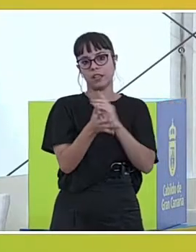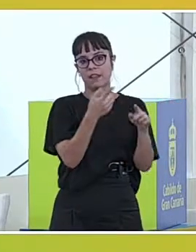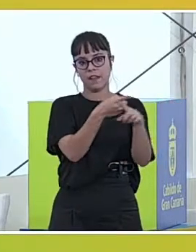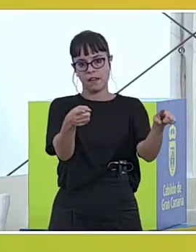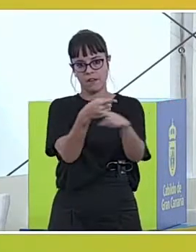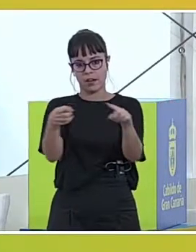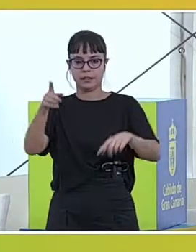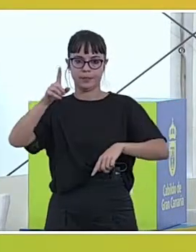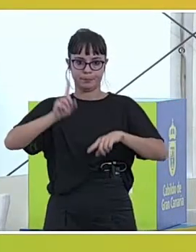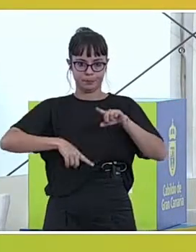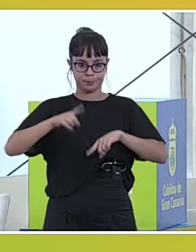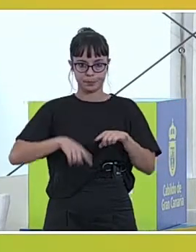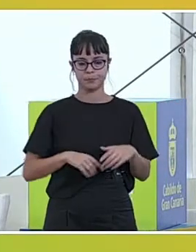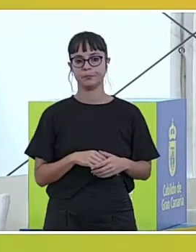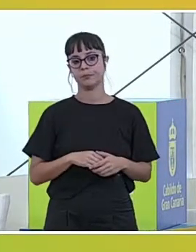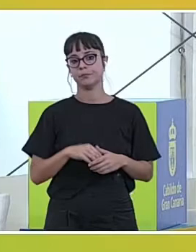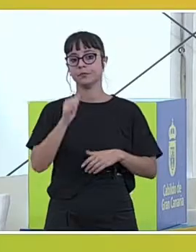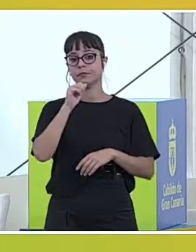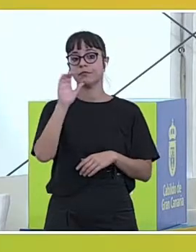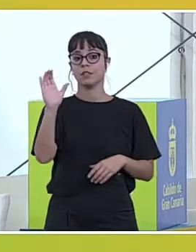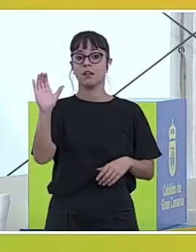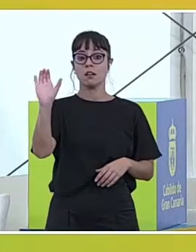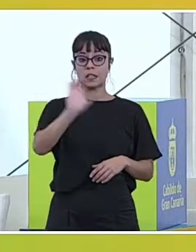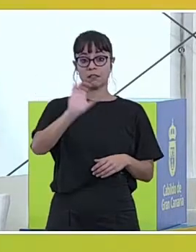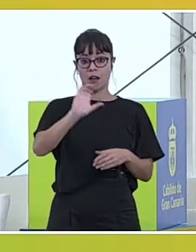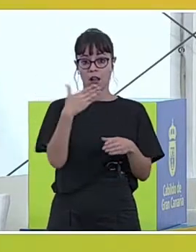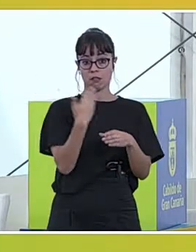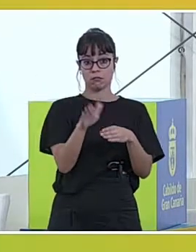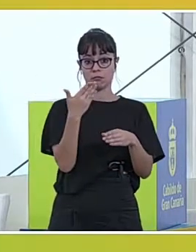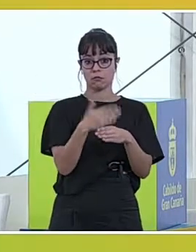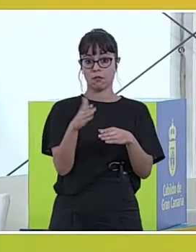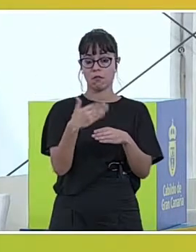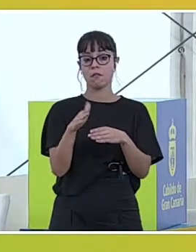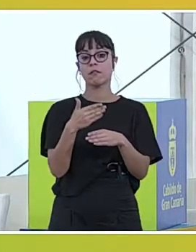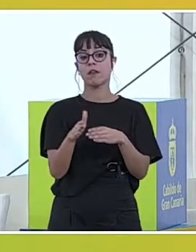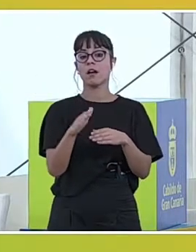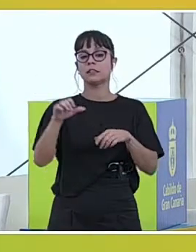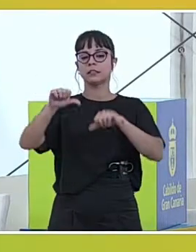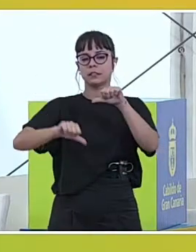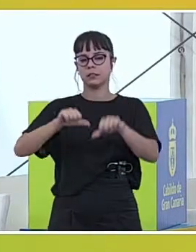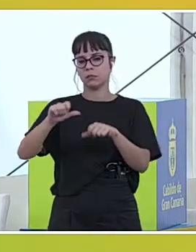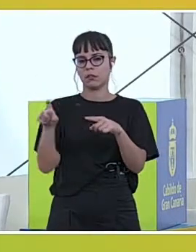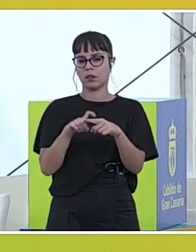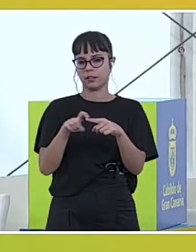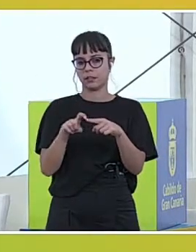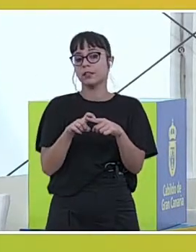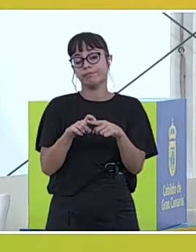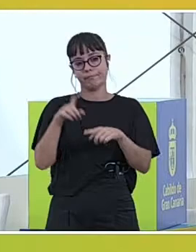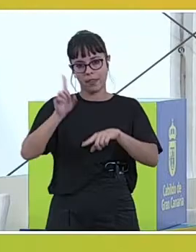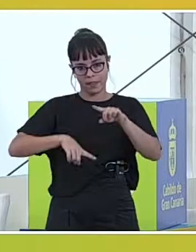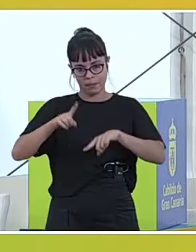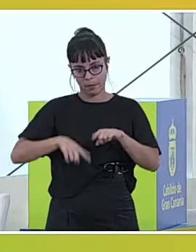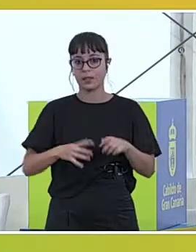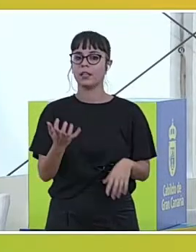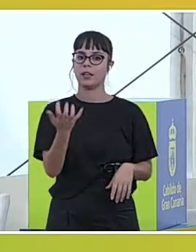De composición química de la salmuera, simplemente mencionar que obviamente va a depender de muchos factores, entre los cuales uno de ellos es